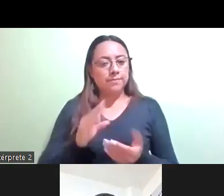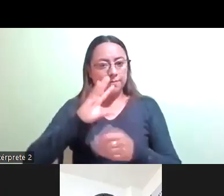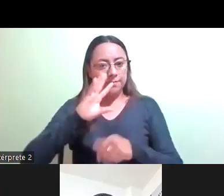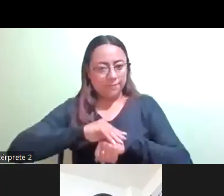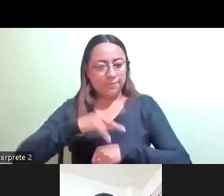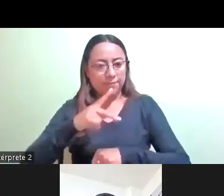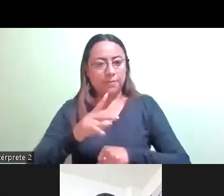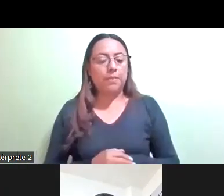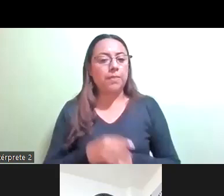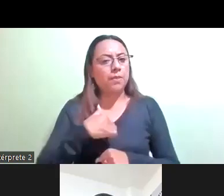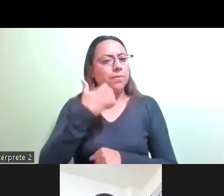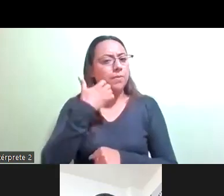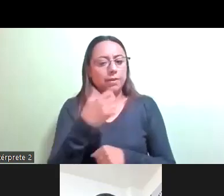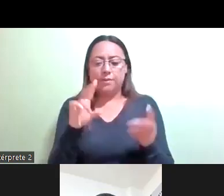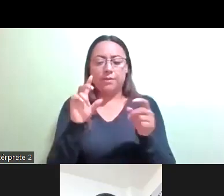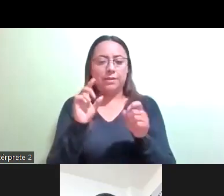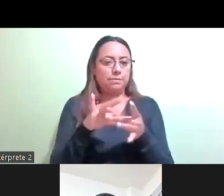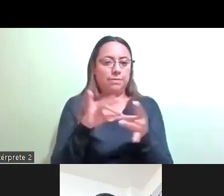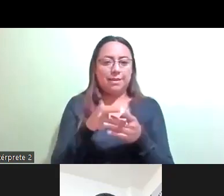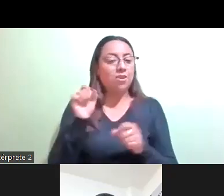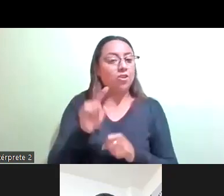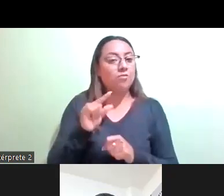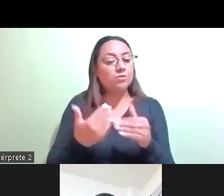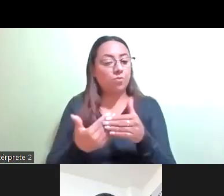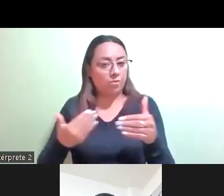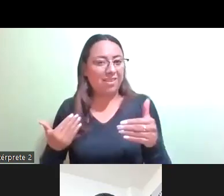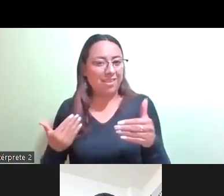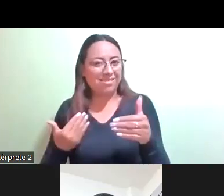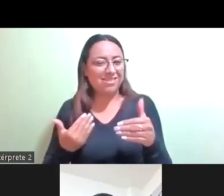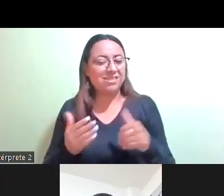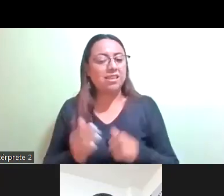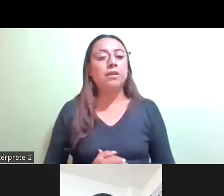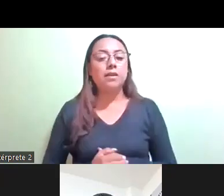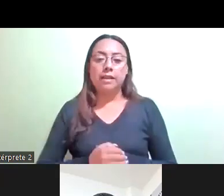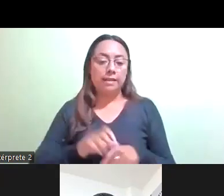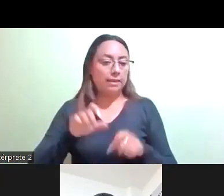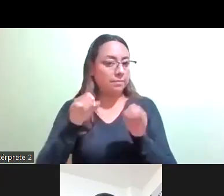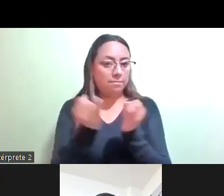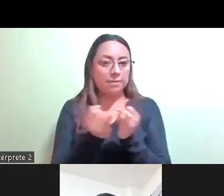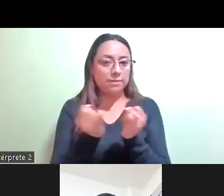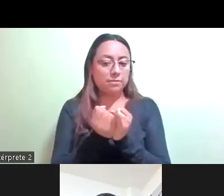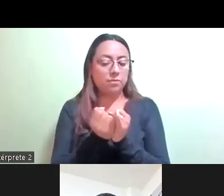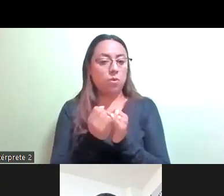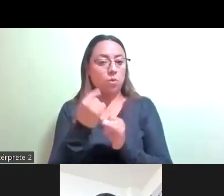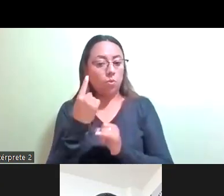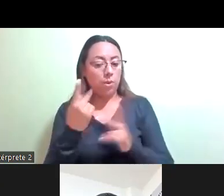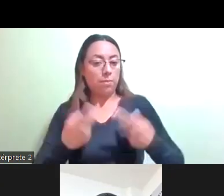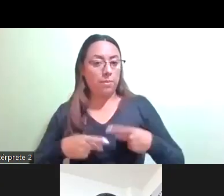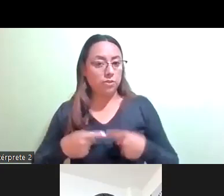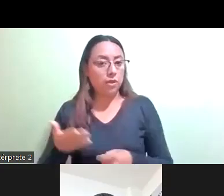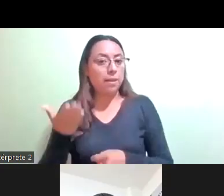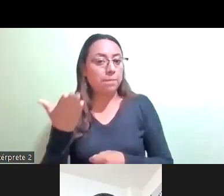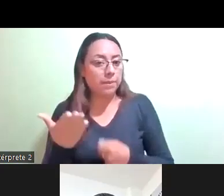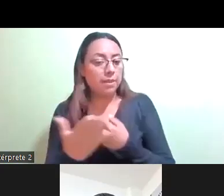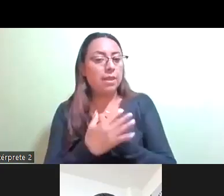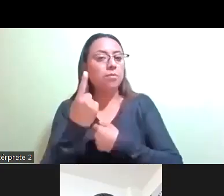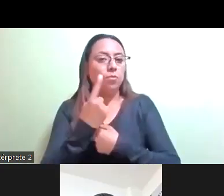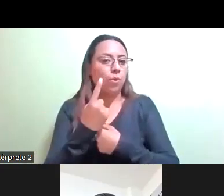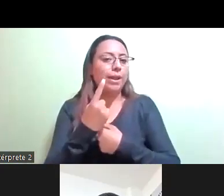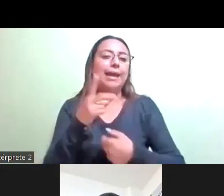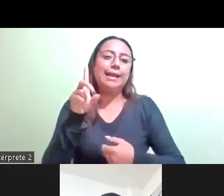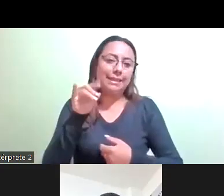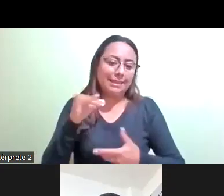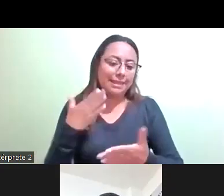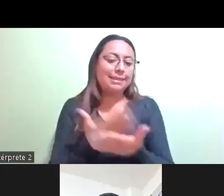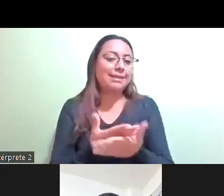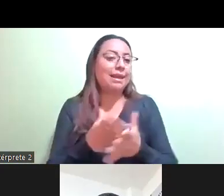caso anterior, la solicitud que hizo, esta solicitud de información que hizo el ciudadano, se hizo en base al dictamen original,